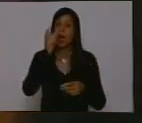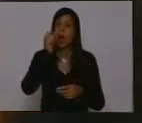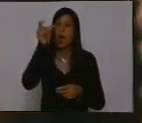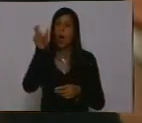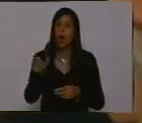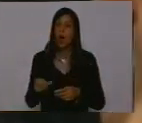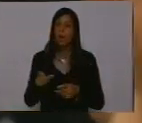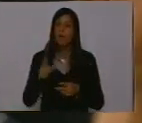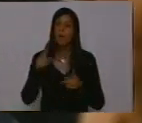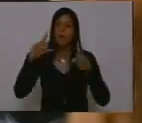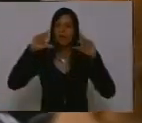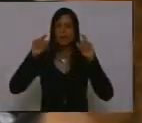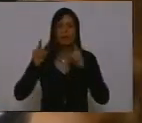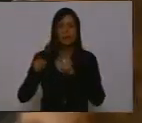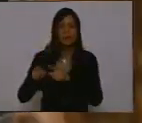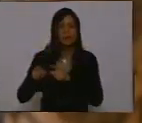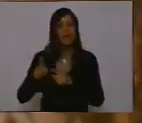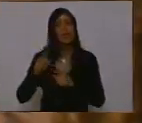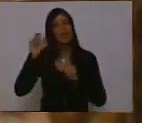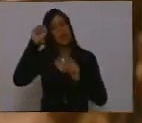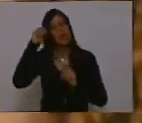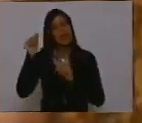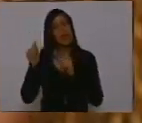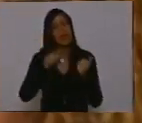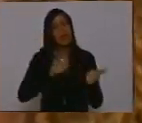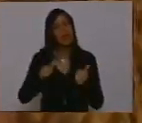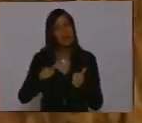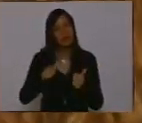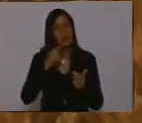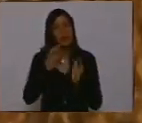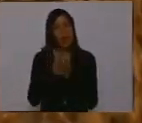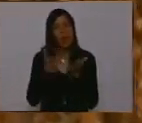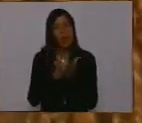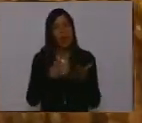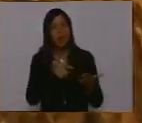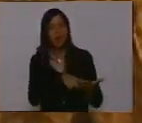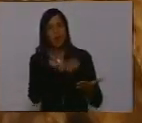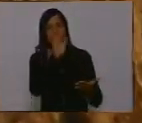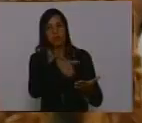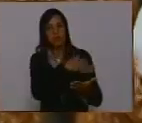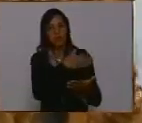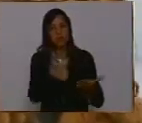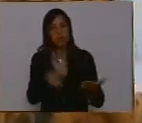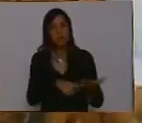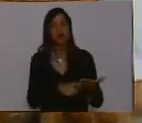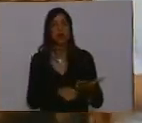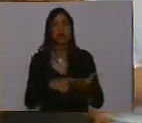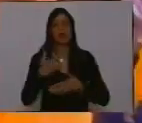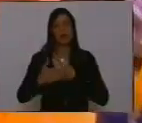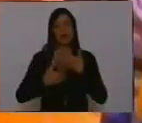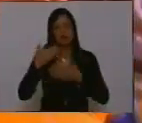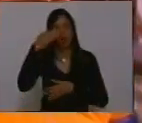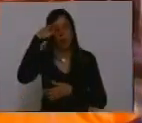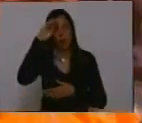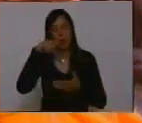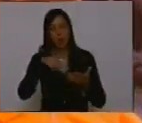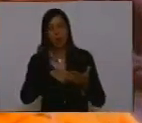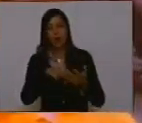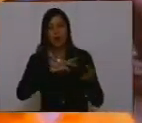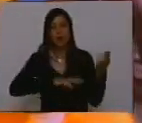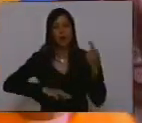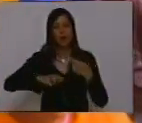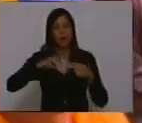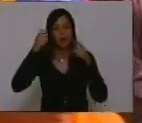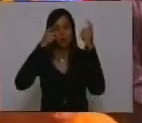Otero, recordando el bautizo efectuado recientemente de su libro Proceso Constituyente, Ingenio Revolucionario